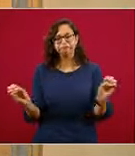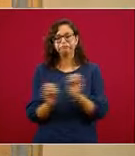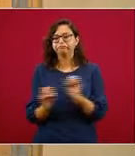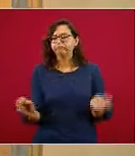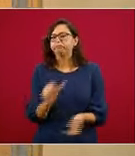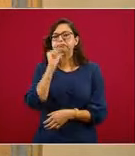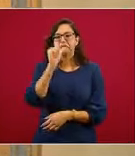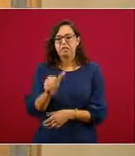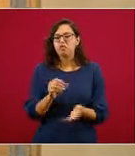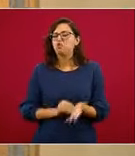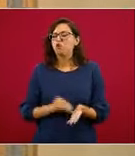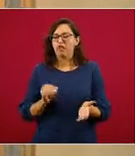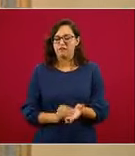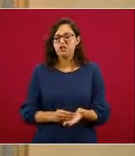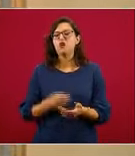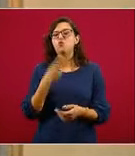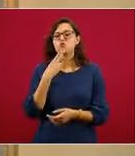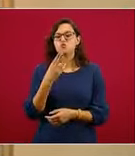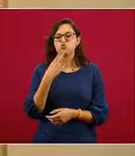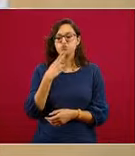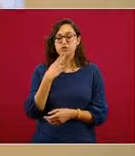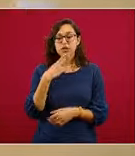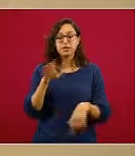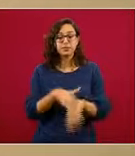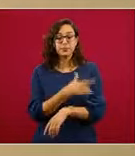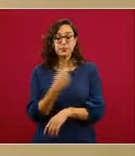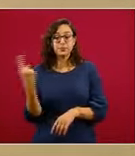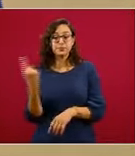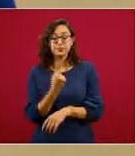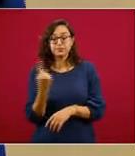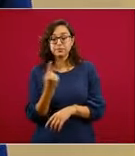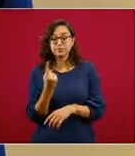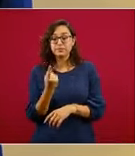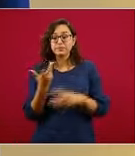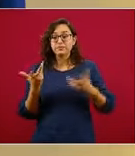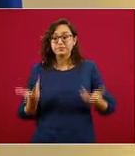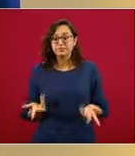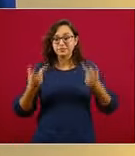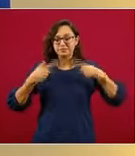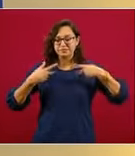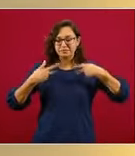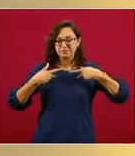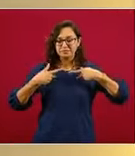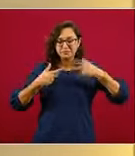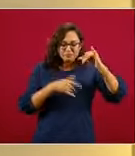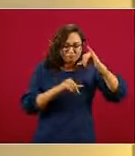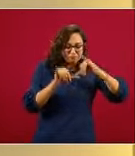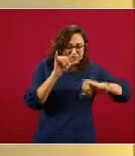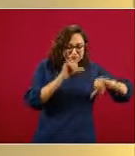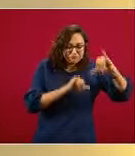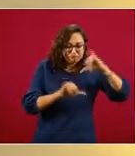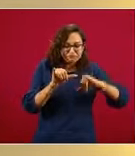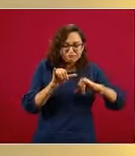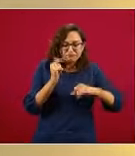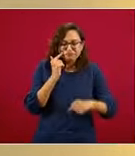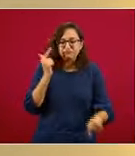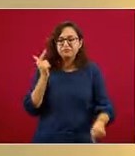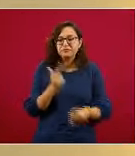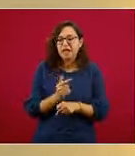esta sustancia en nuestro país, porque aparte los químicos han aprendido que si no tenemos la